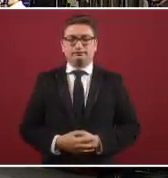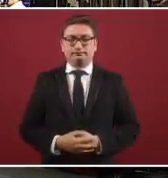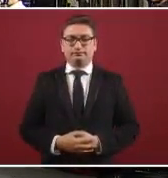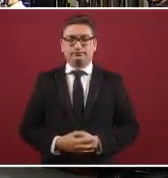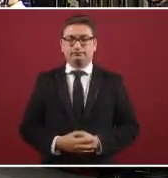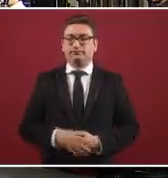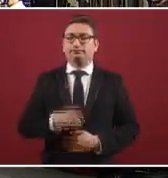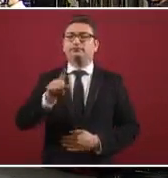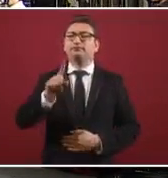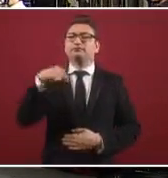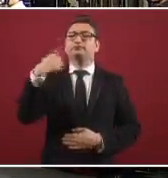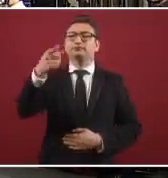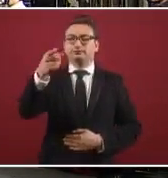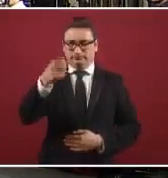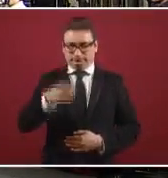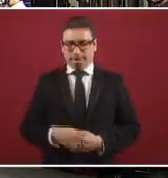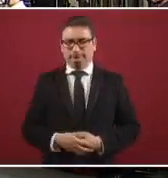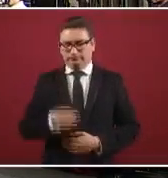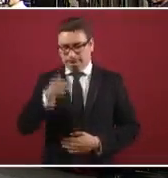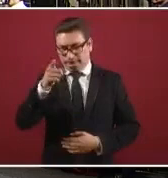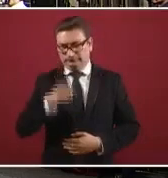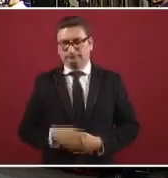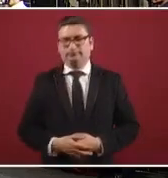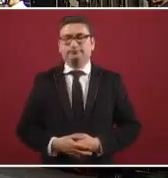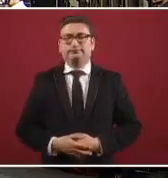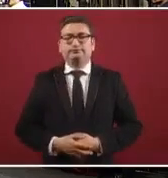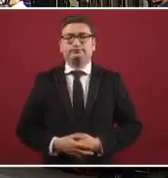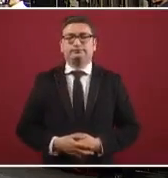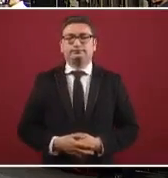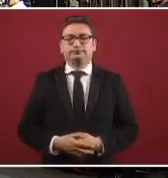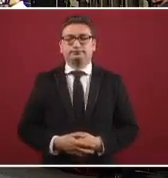A ver, allá atrás, ella, sí.